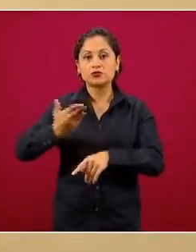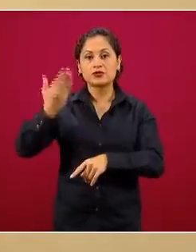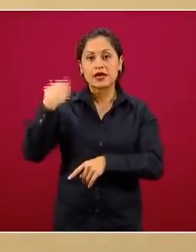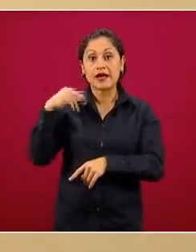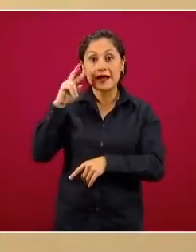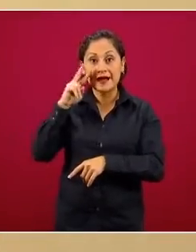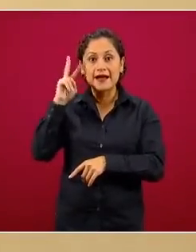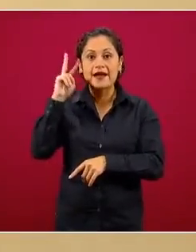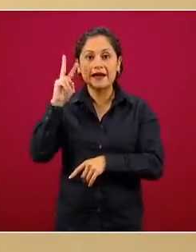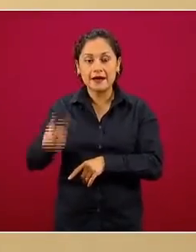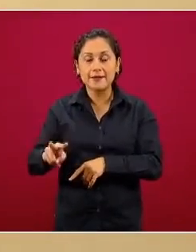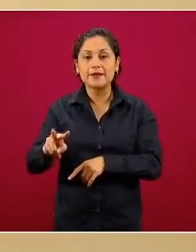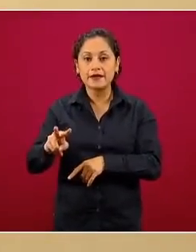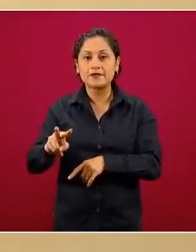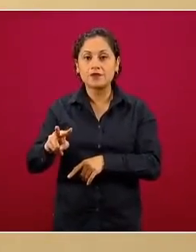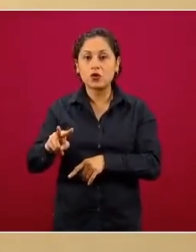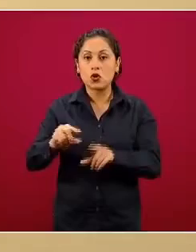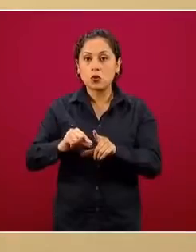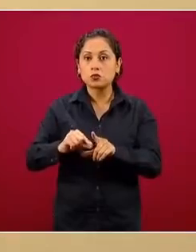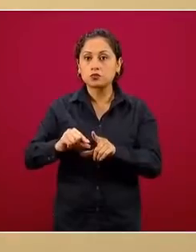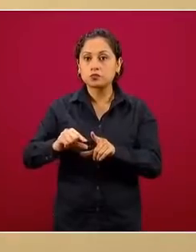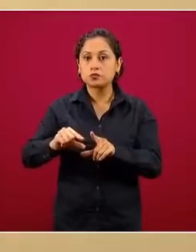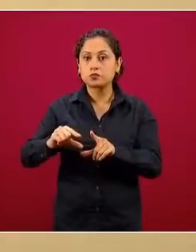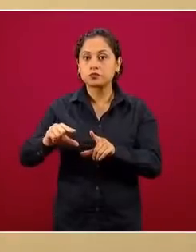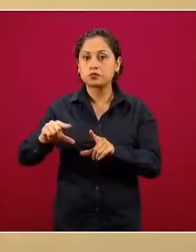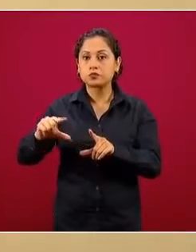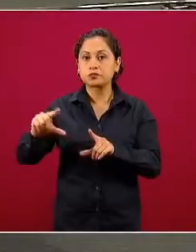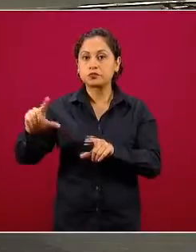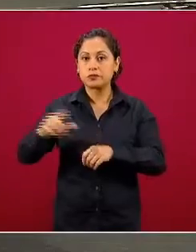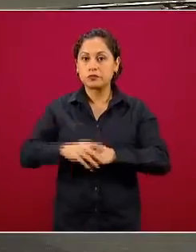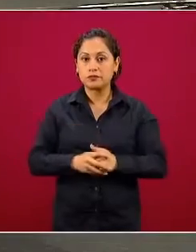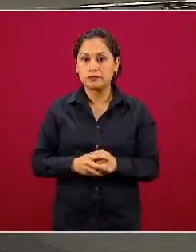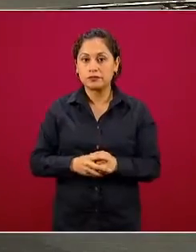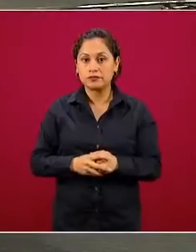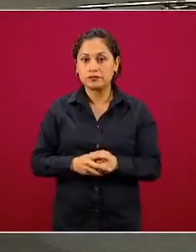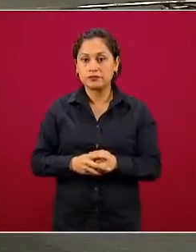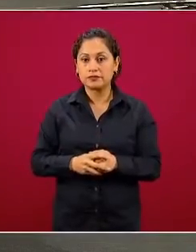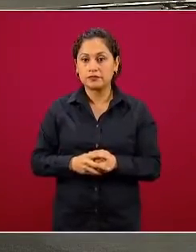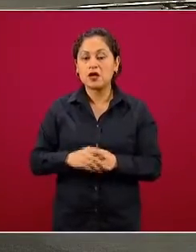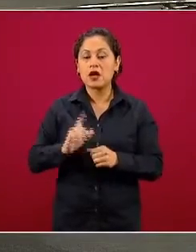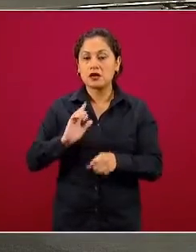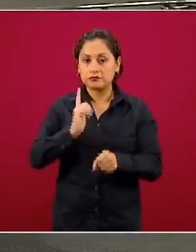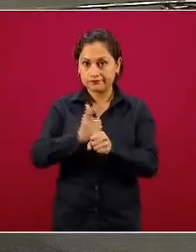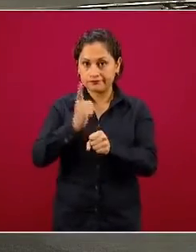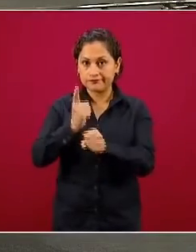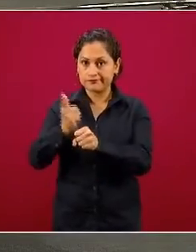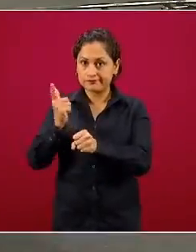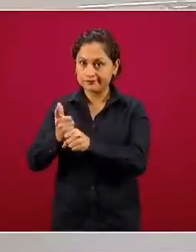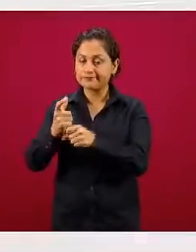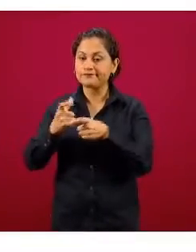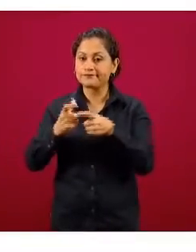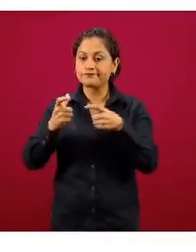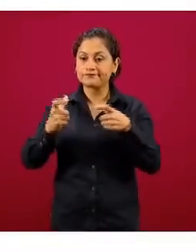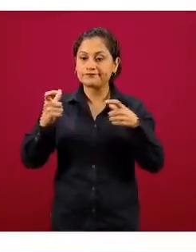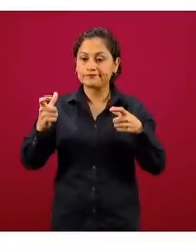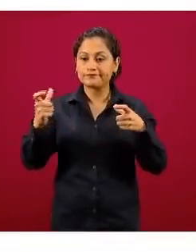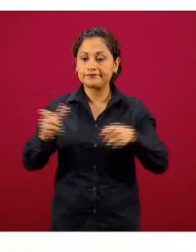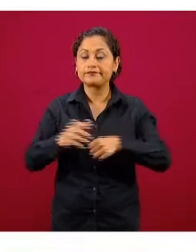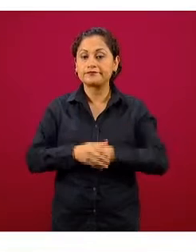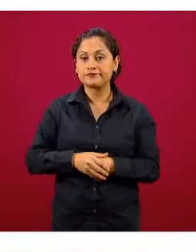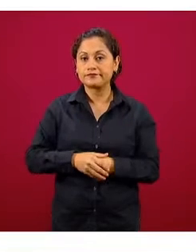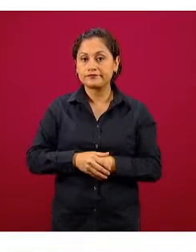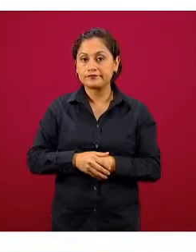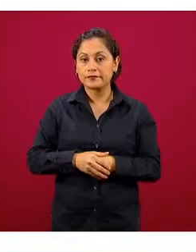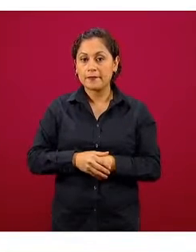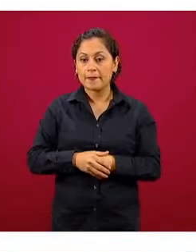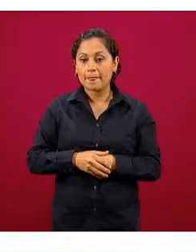cuando vemos tanto casos aún sospechosos como confirmados, cómo se están presentando, y pues bueno, esto es una tendencia que esperamos